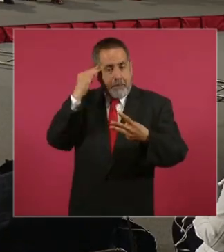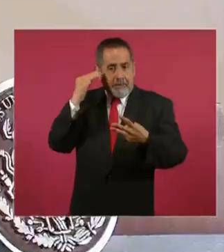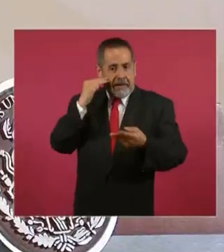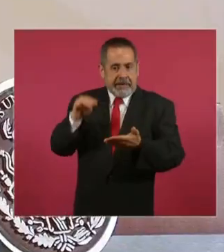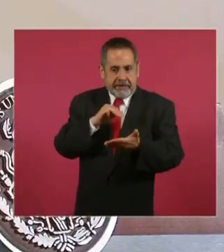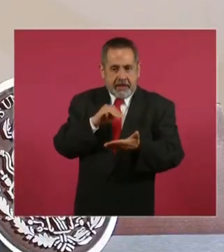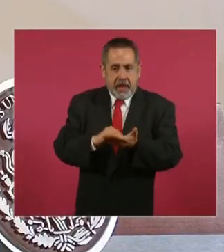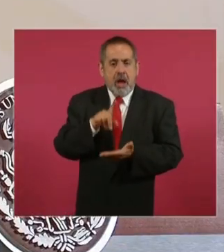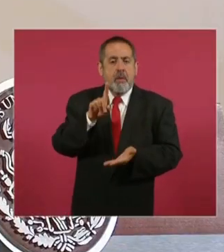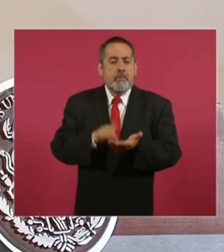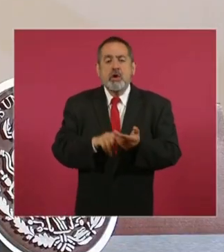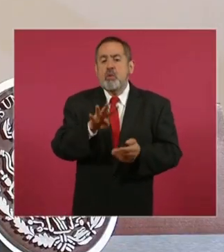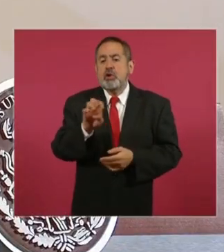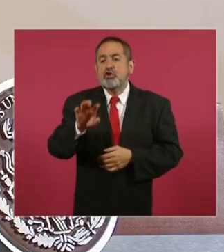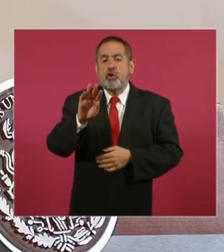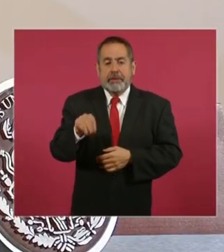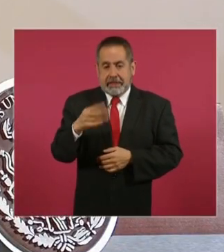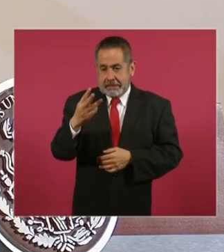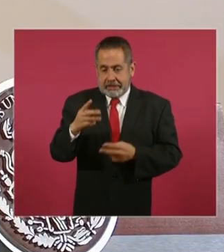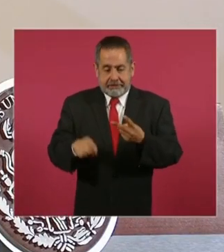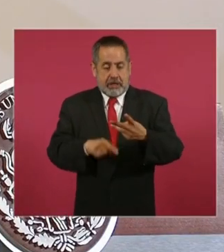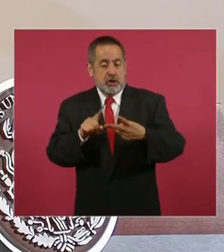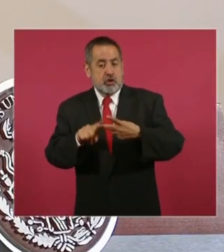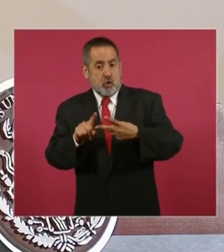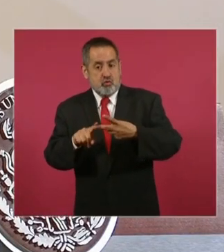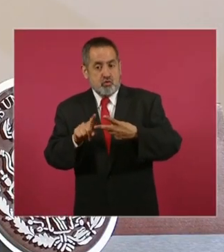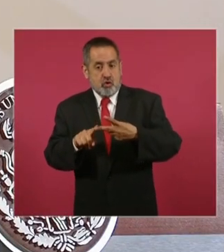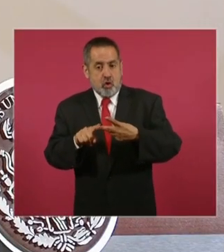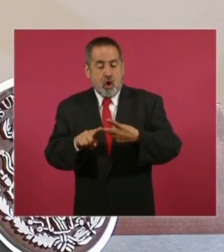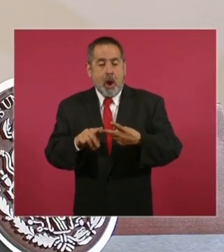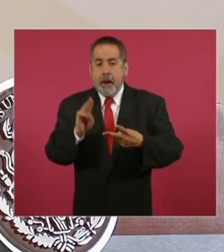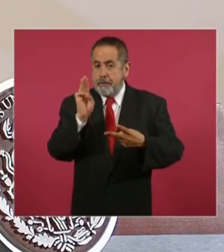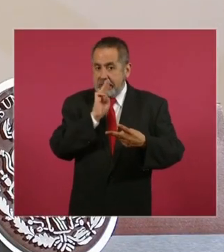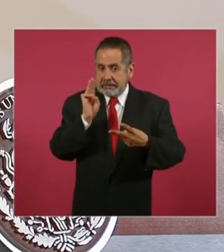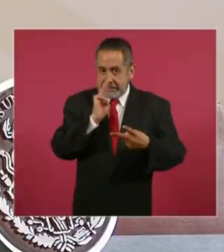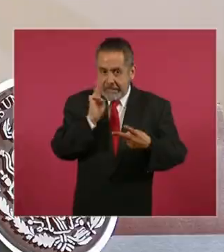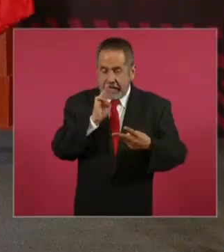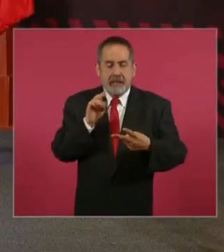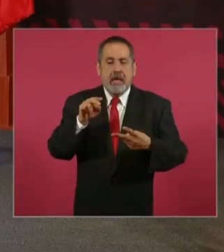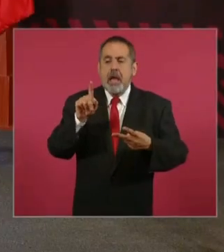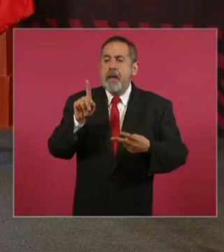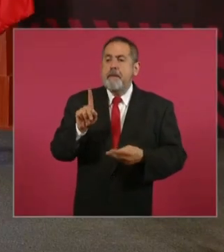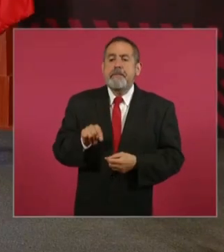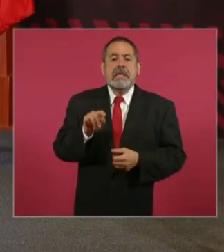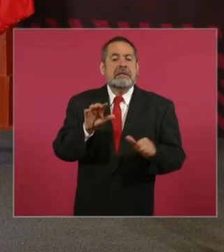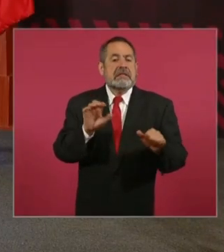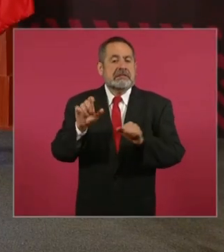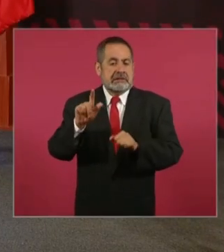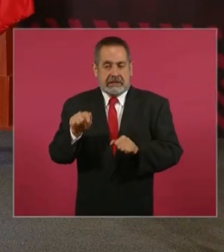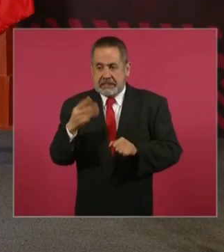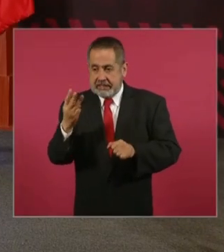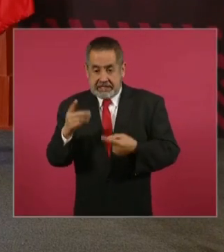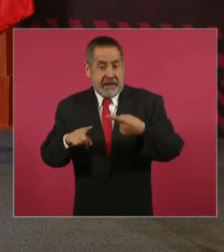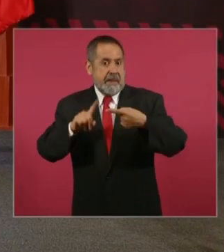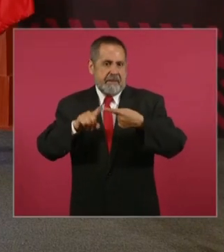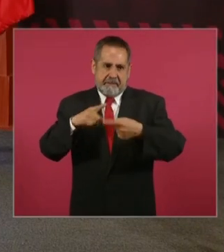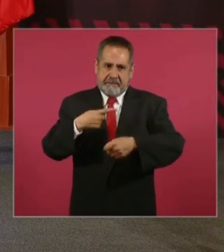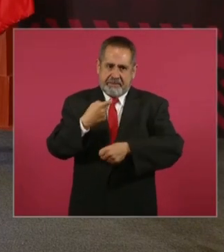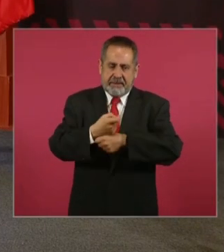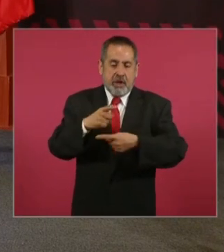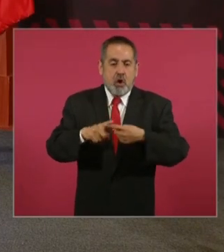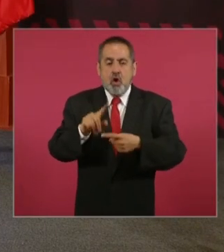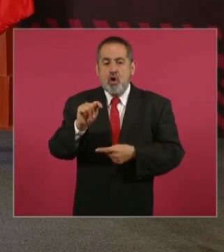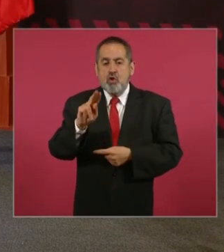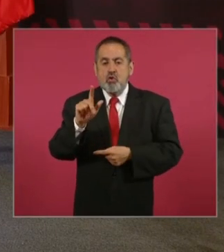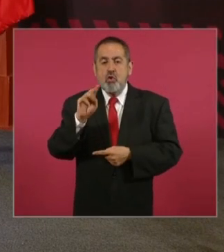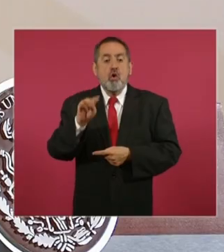con 1.493, en segundo lugar, Mazatlán con 1.673 y en primer lugar,